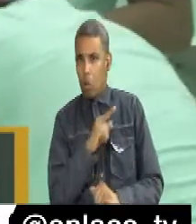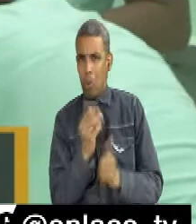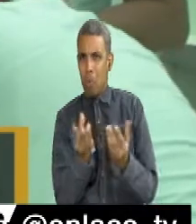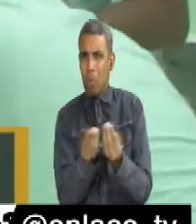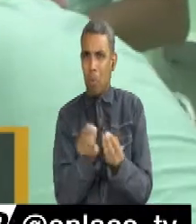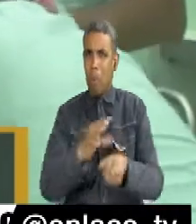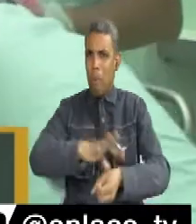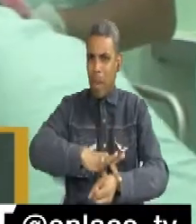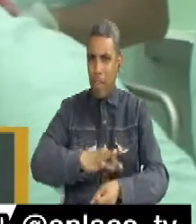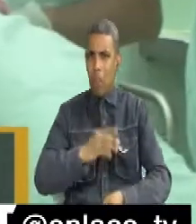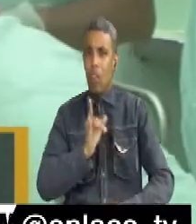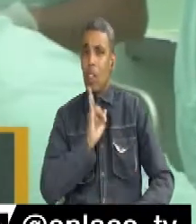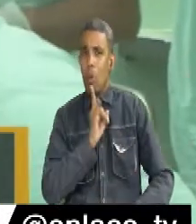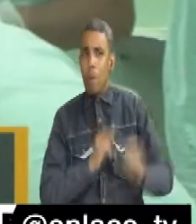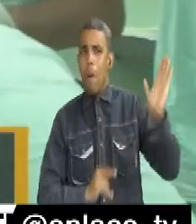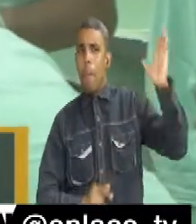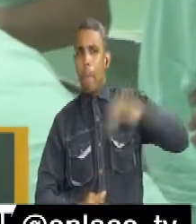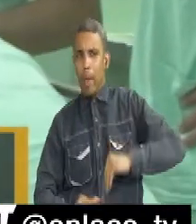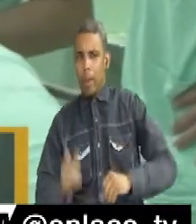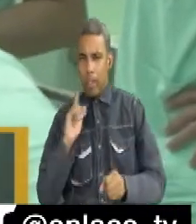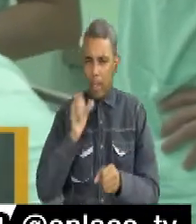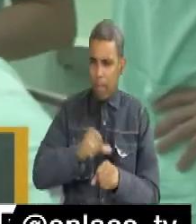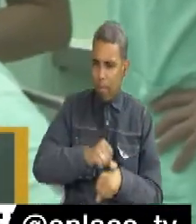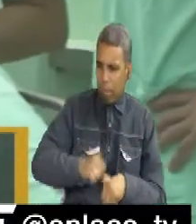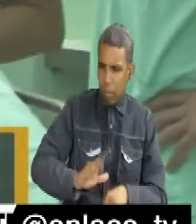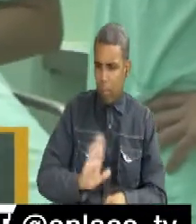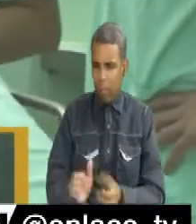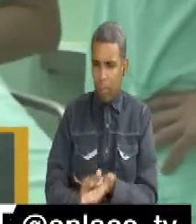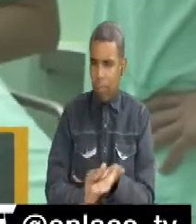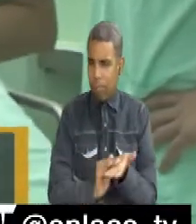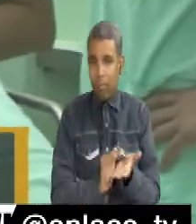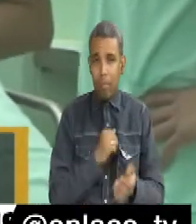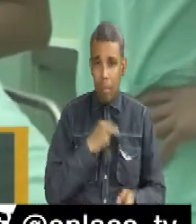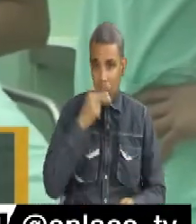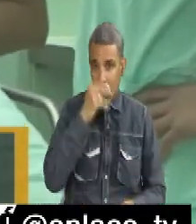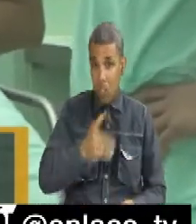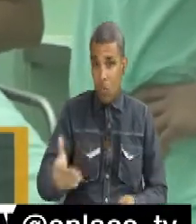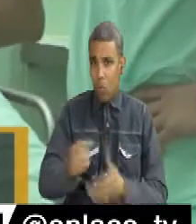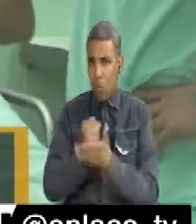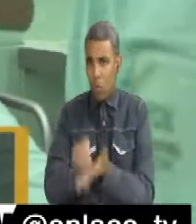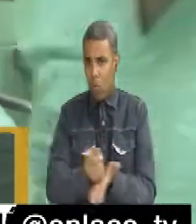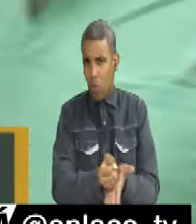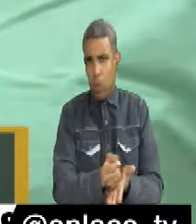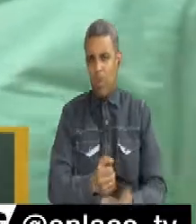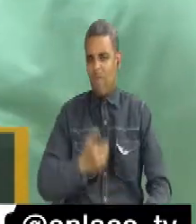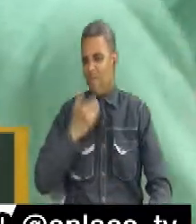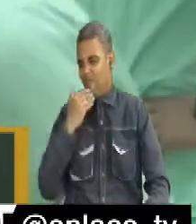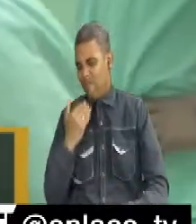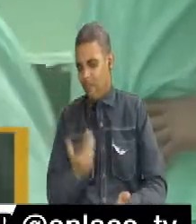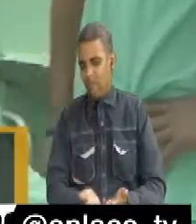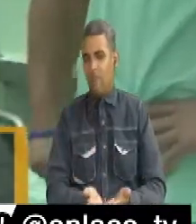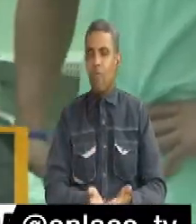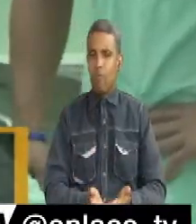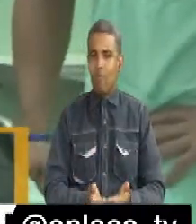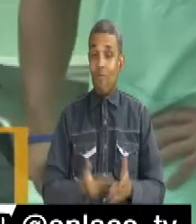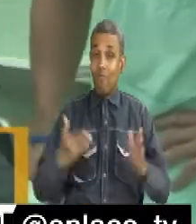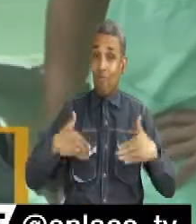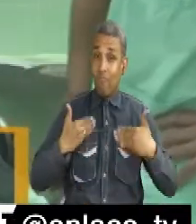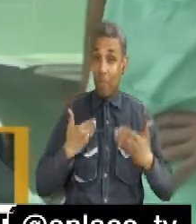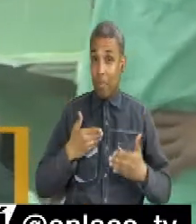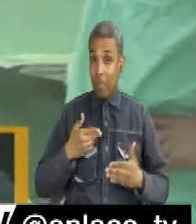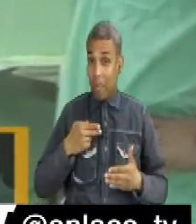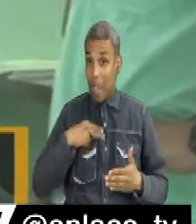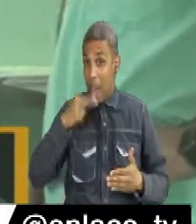a hacer sus cirugías, a cambiarle la calidad de vida a los niños y muy contenta porque mi niña ha